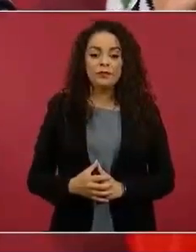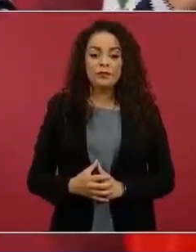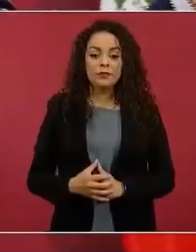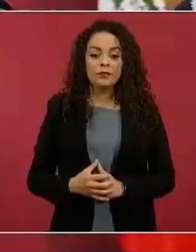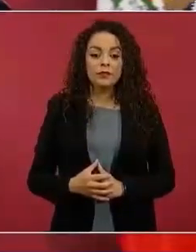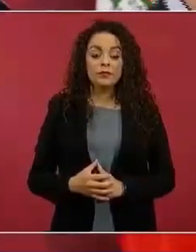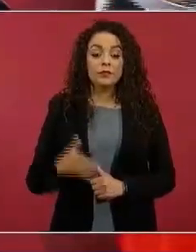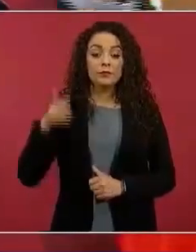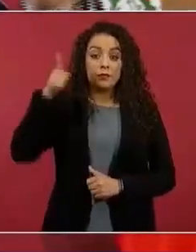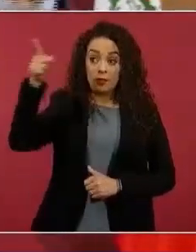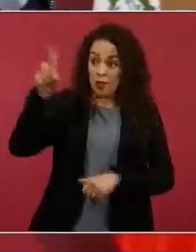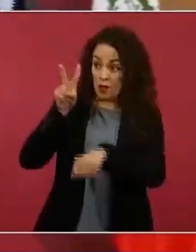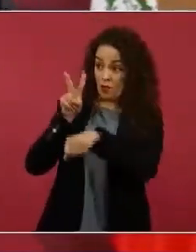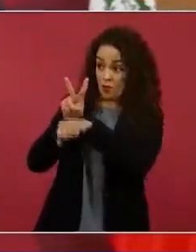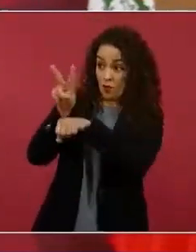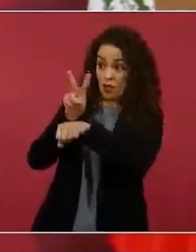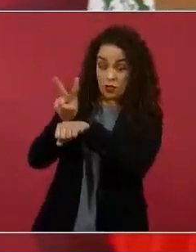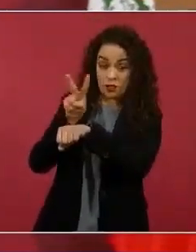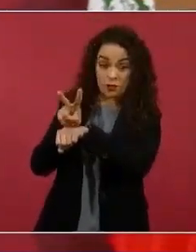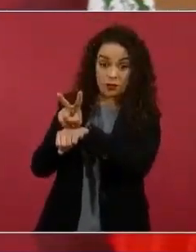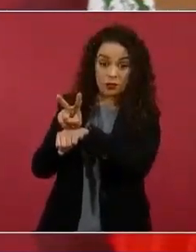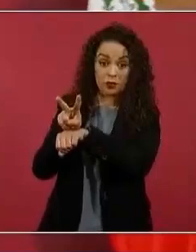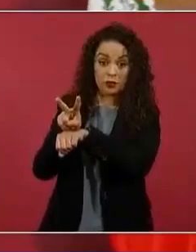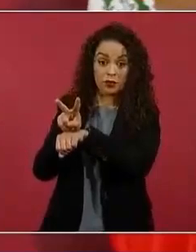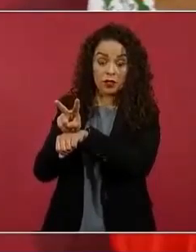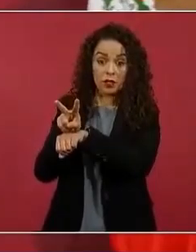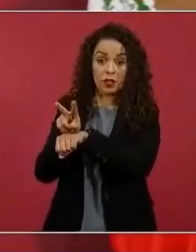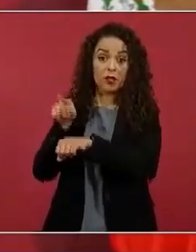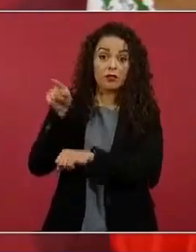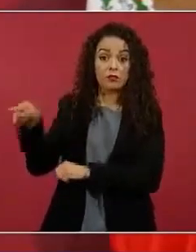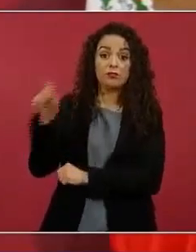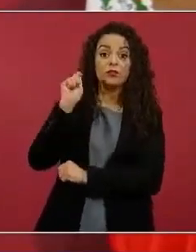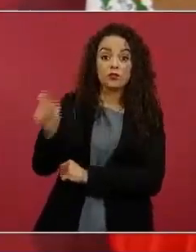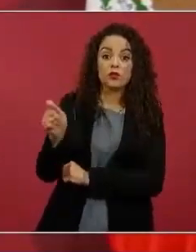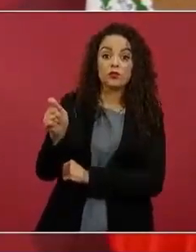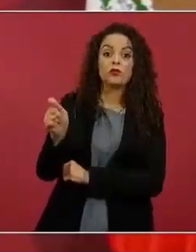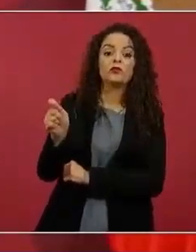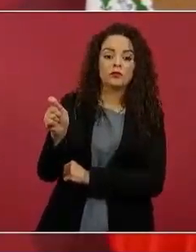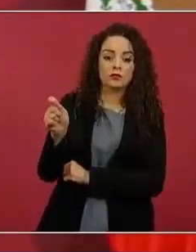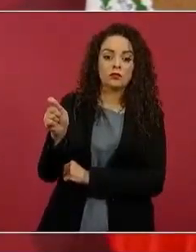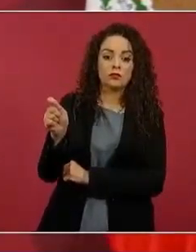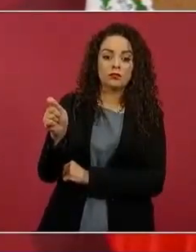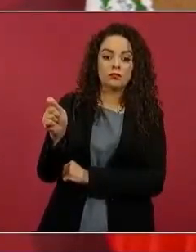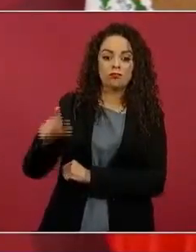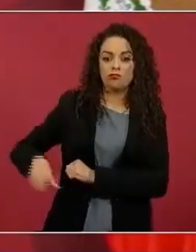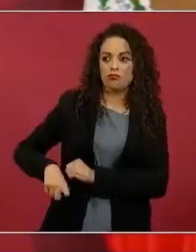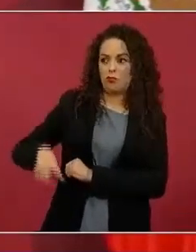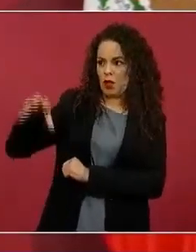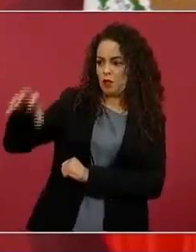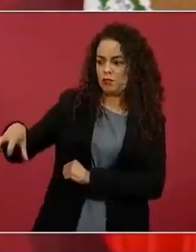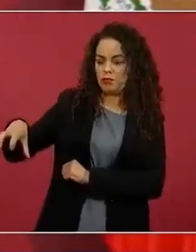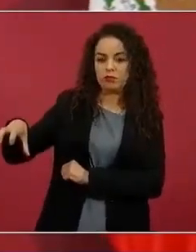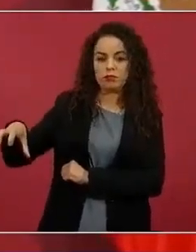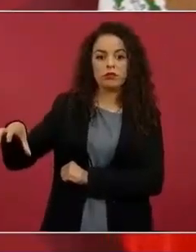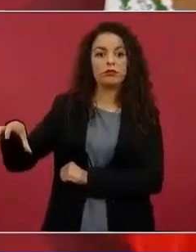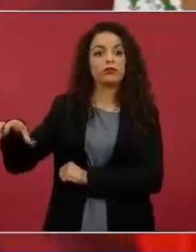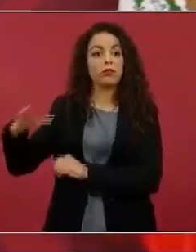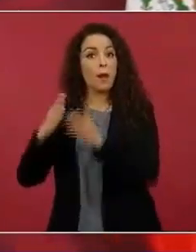opositor en Venezuela se va a España, lo cobija,